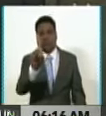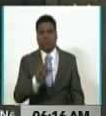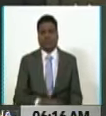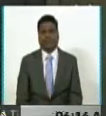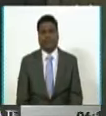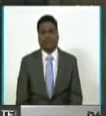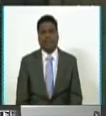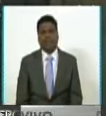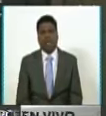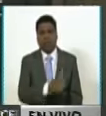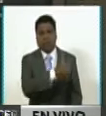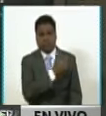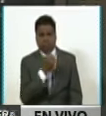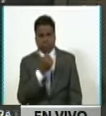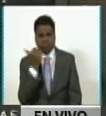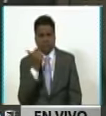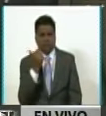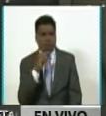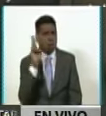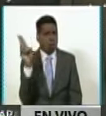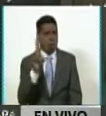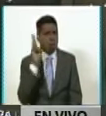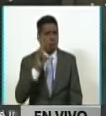Aquellos que pretenden usar al hombre